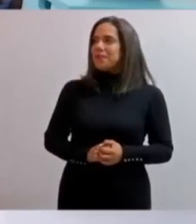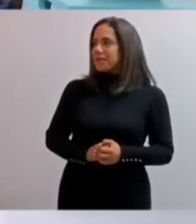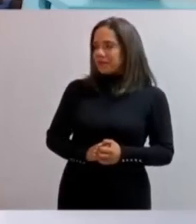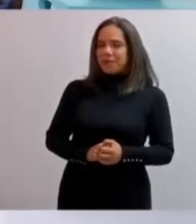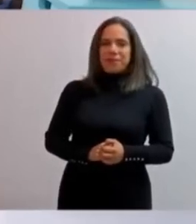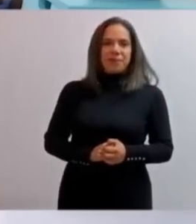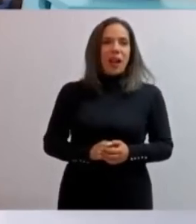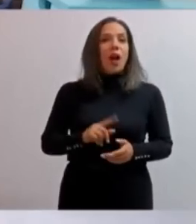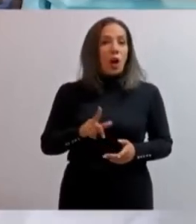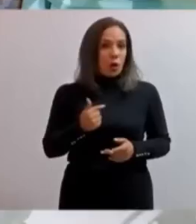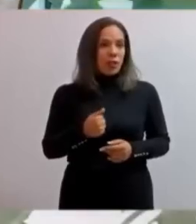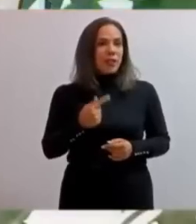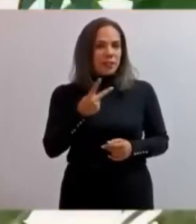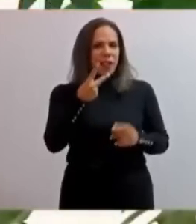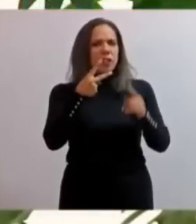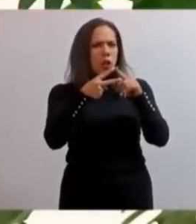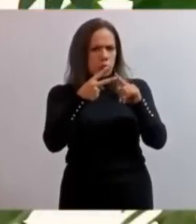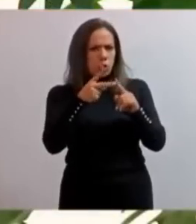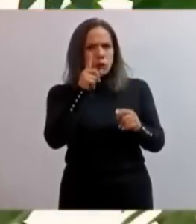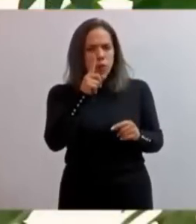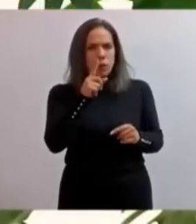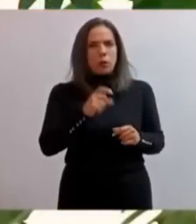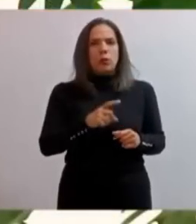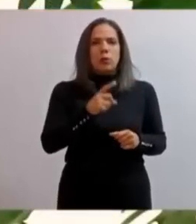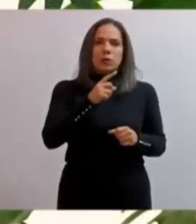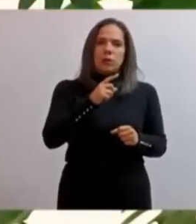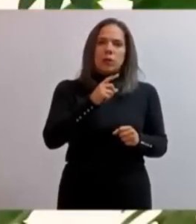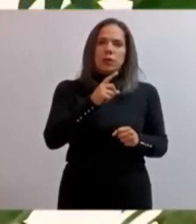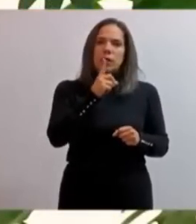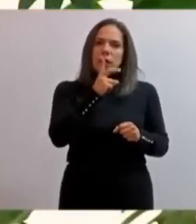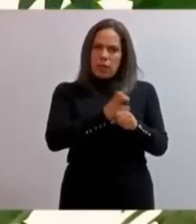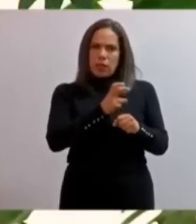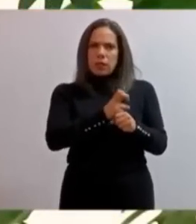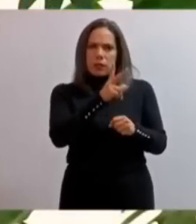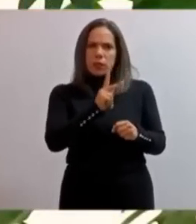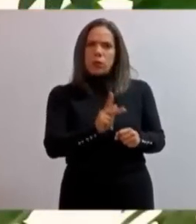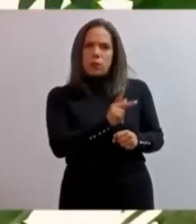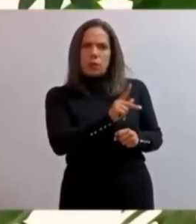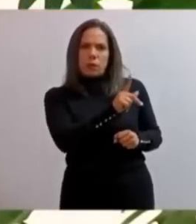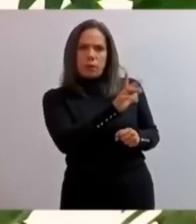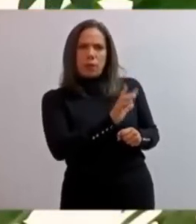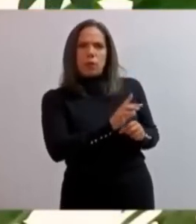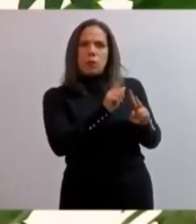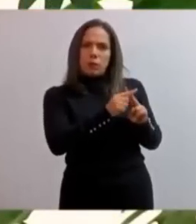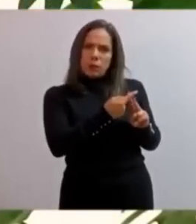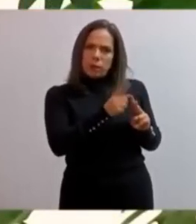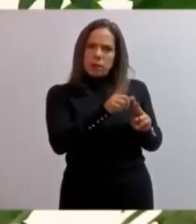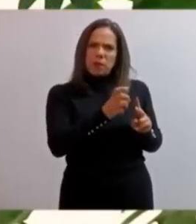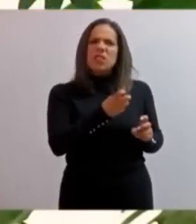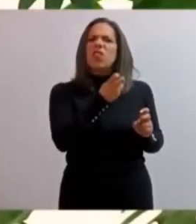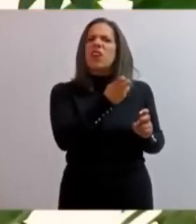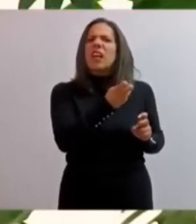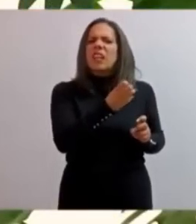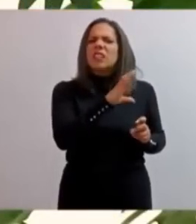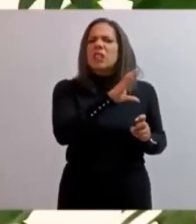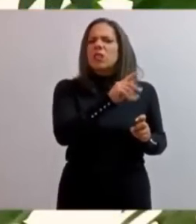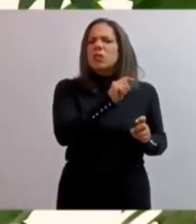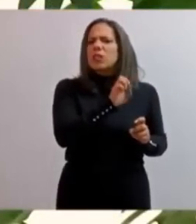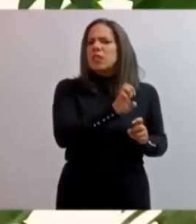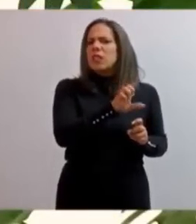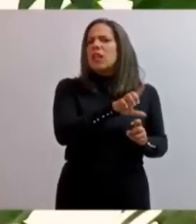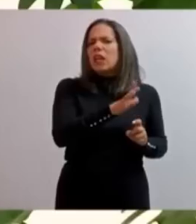de alguna manera. Empiezo por la segunda, que es, ¿qué significa para el Consejo